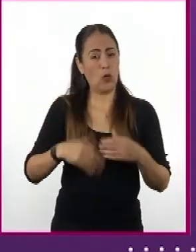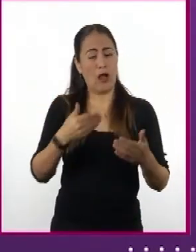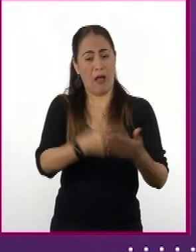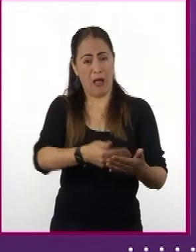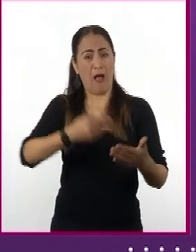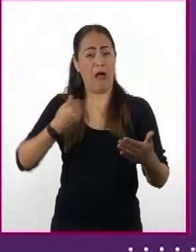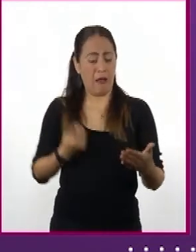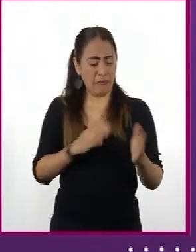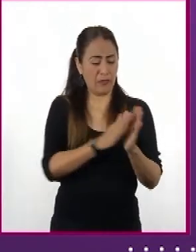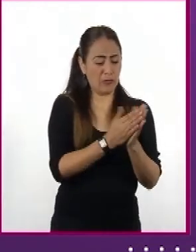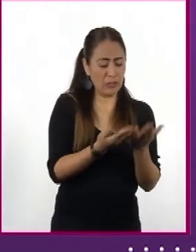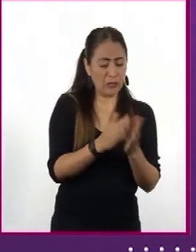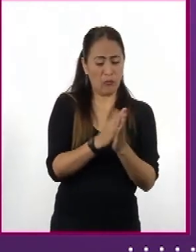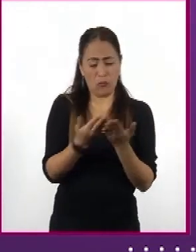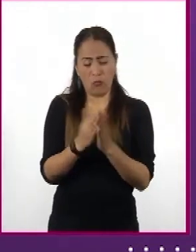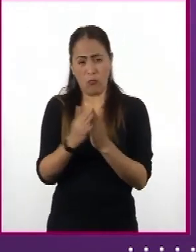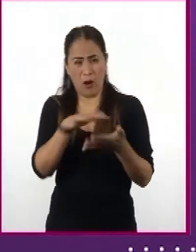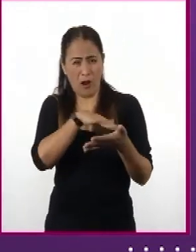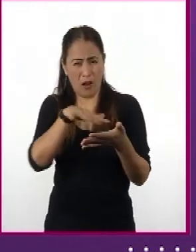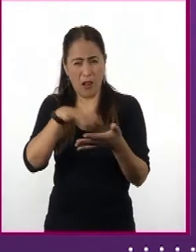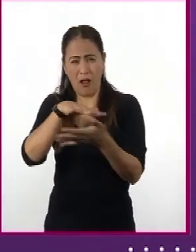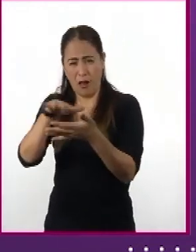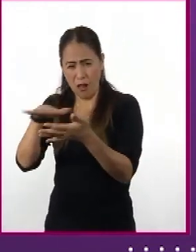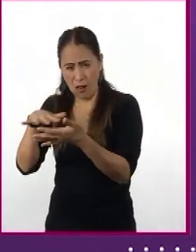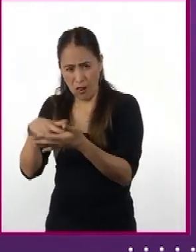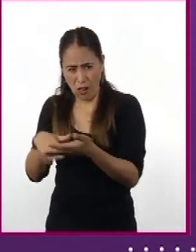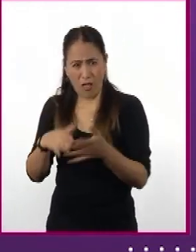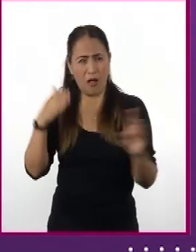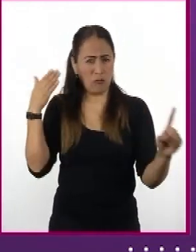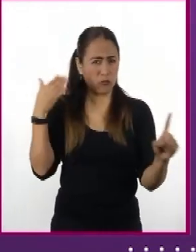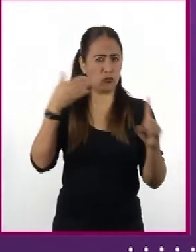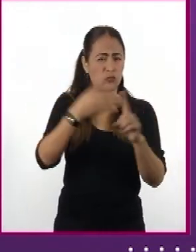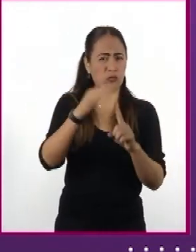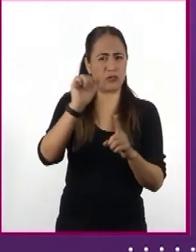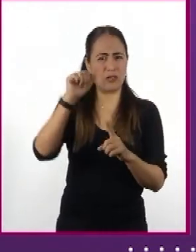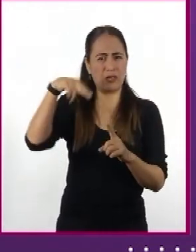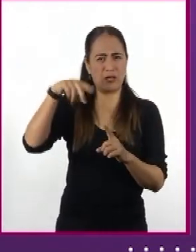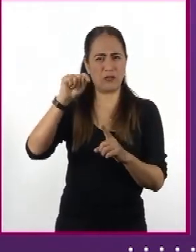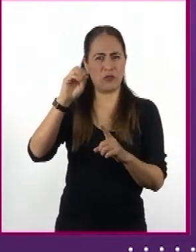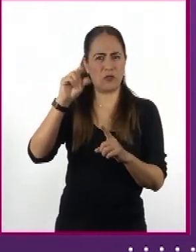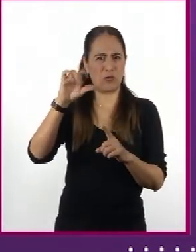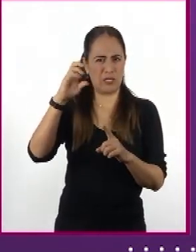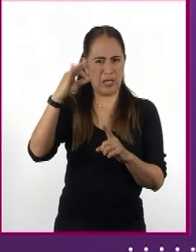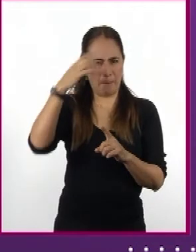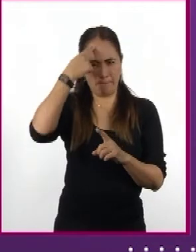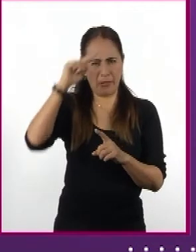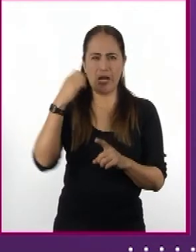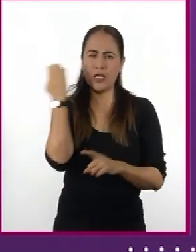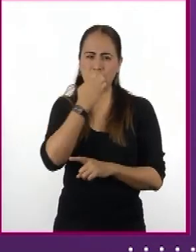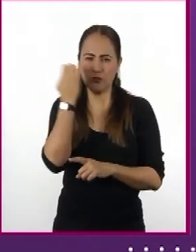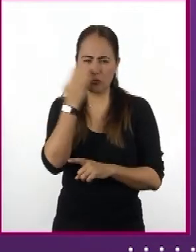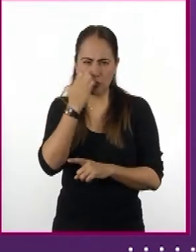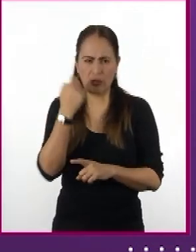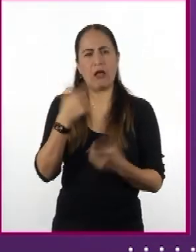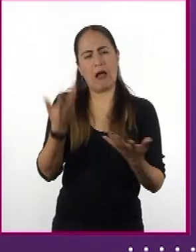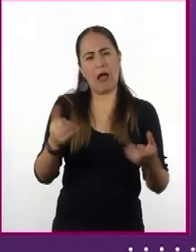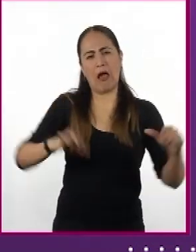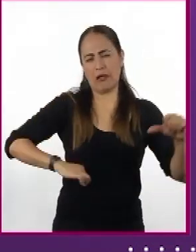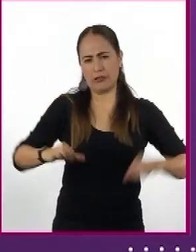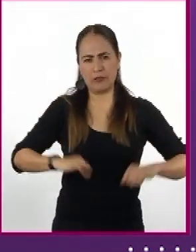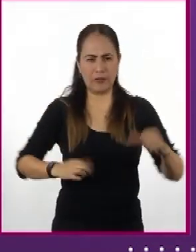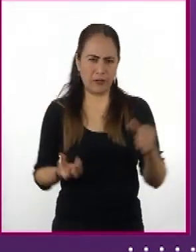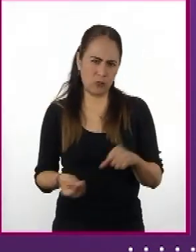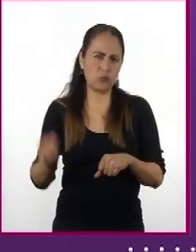las lecturas propuestas, y si la antología tiene un fin académico, hay que finalizarla proponiendo actividades que